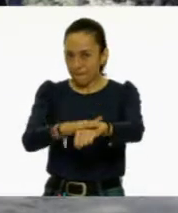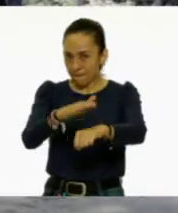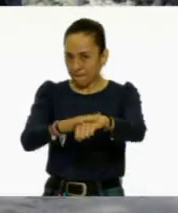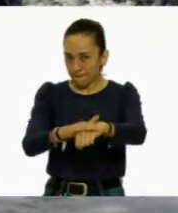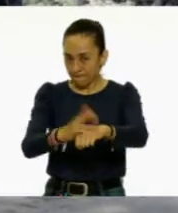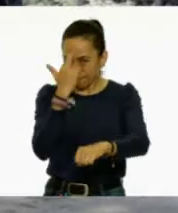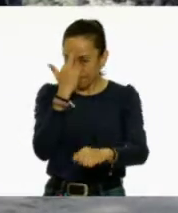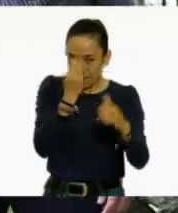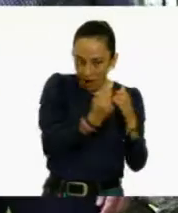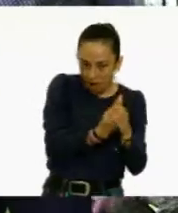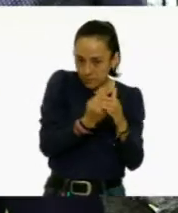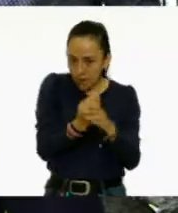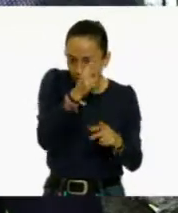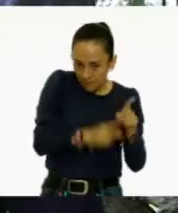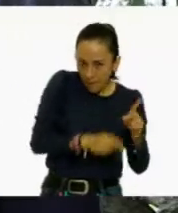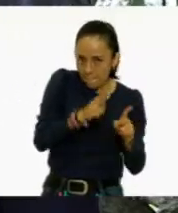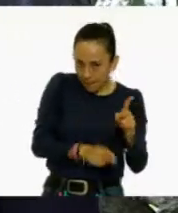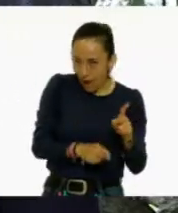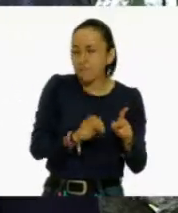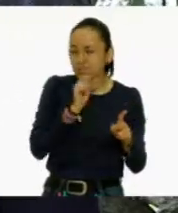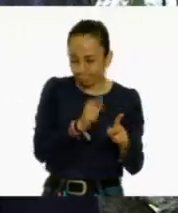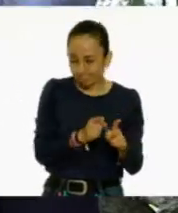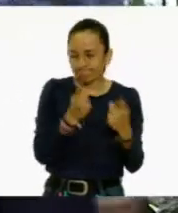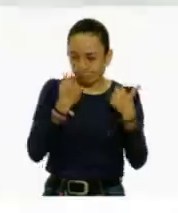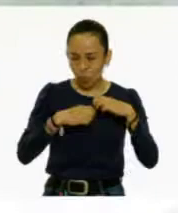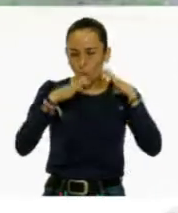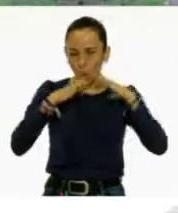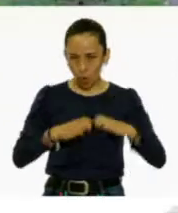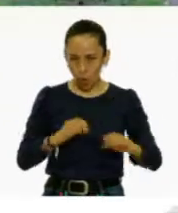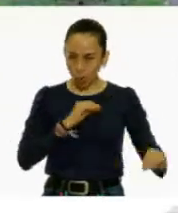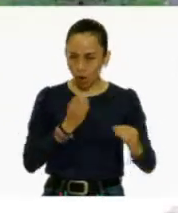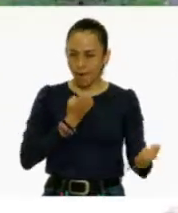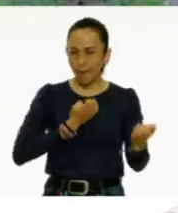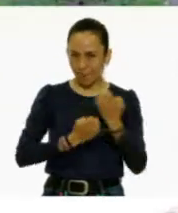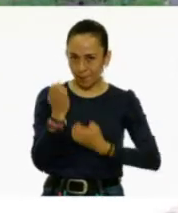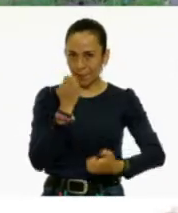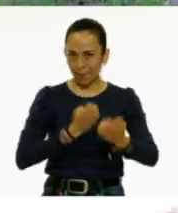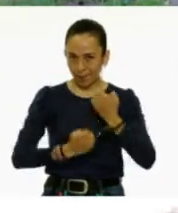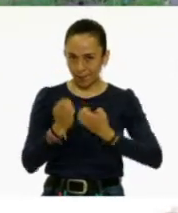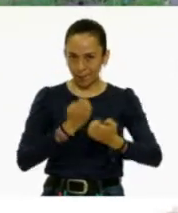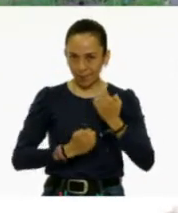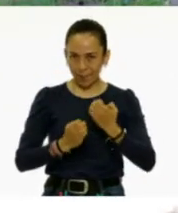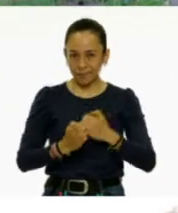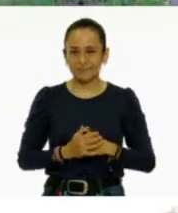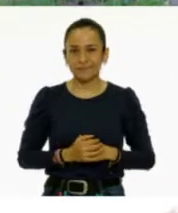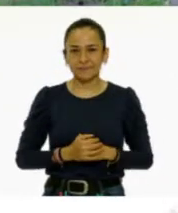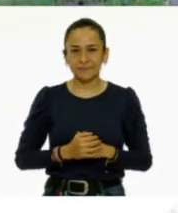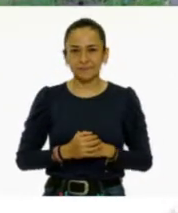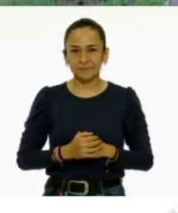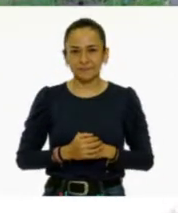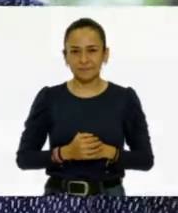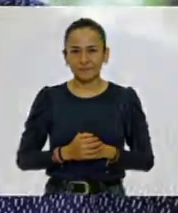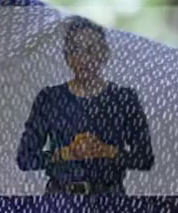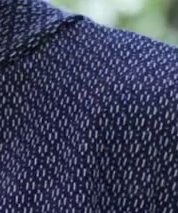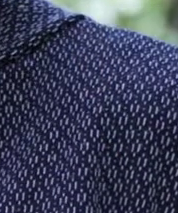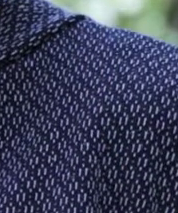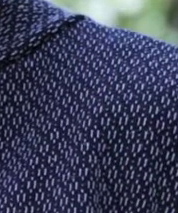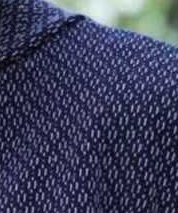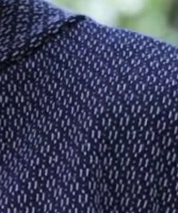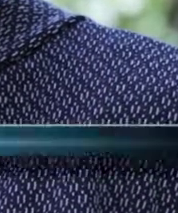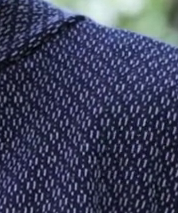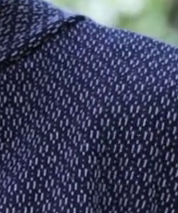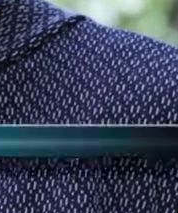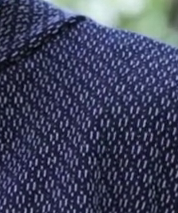Recuerda, entre clase y clase, activa tu cuerpo. Entonces, elevación de cadera para trabajar el glúteo. Nos vamos a acostar